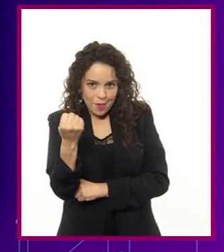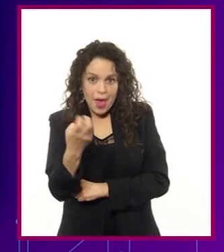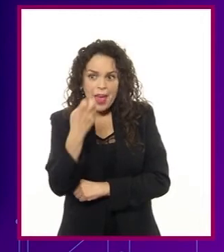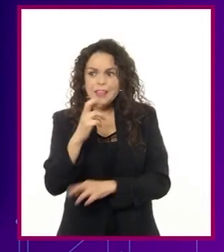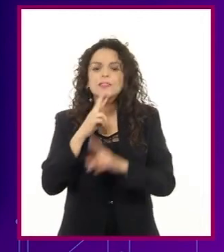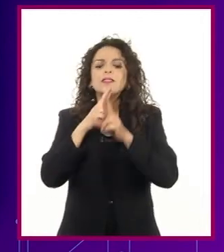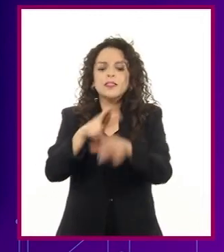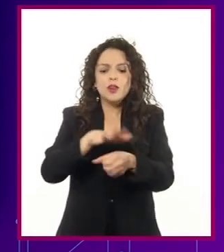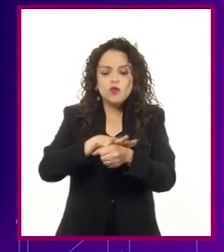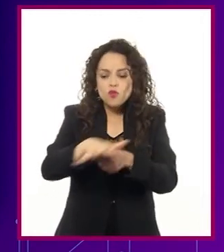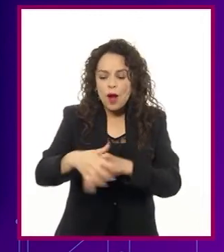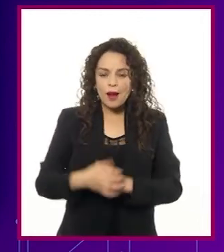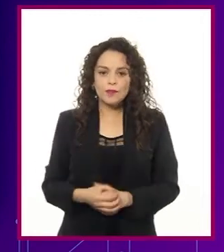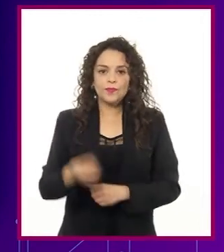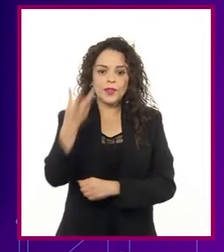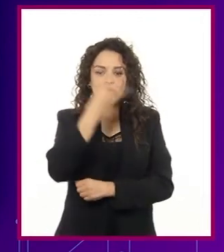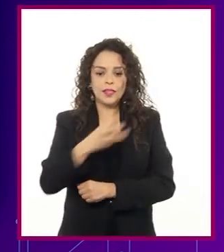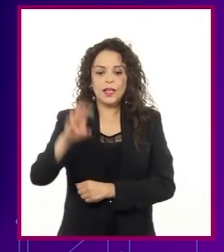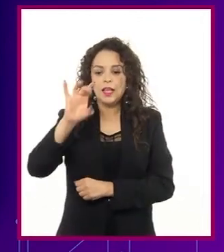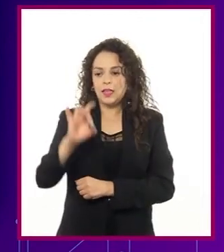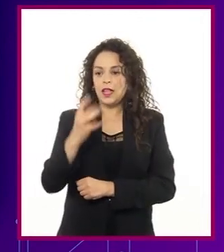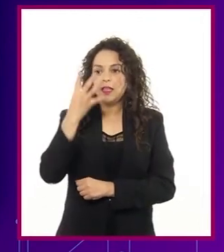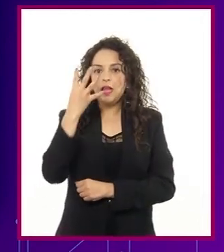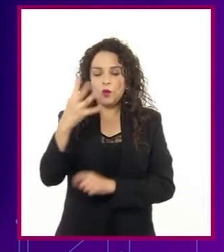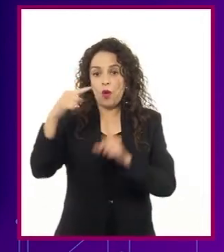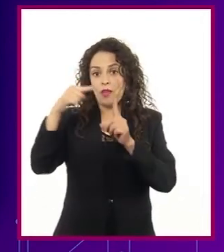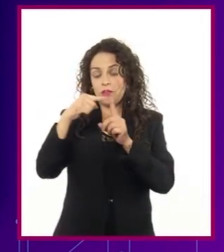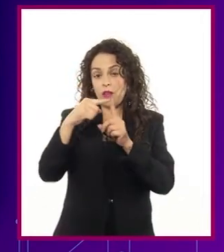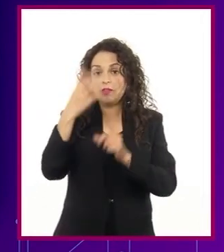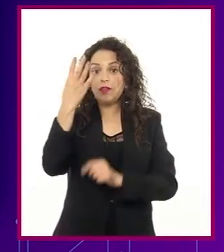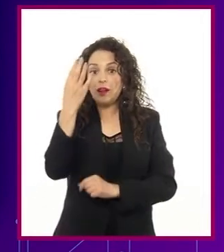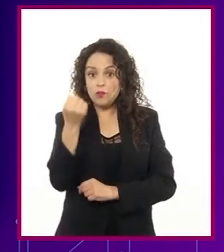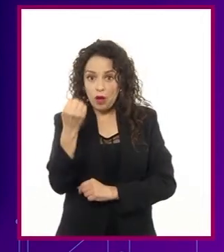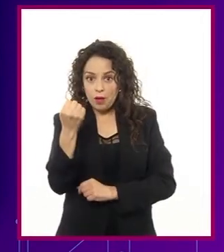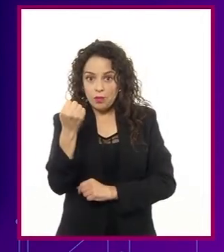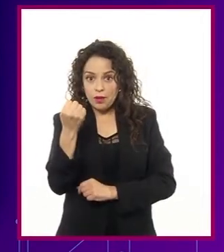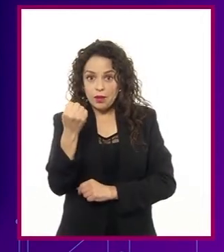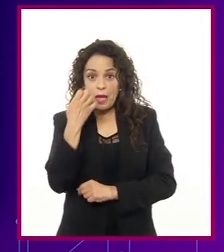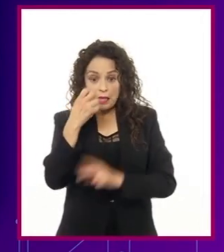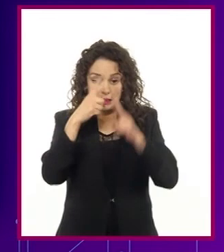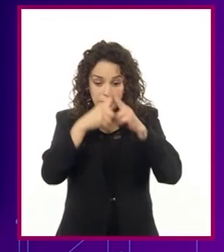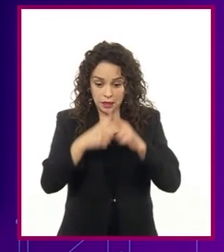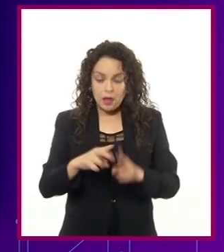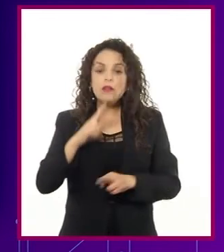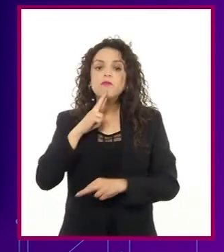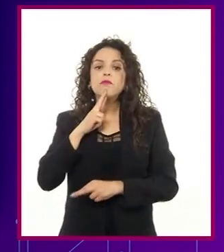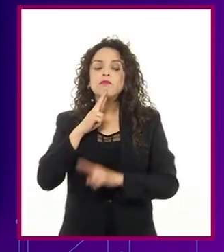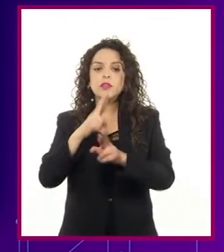igual a 334 entre 9, lo que es igual a